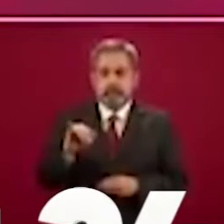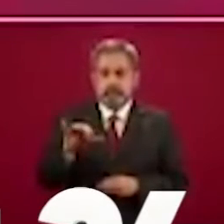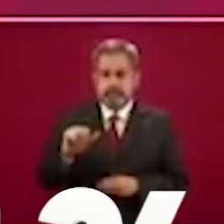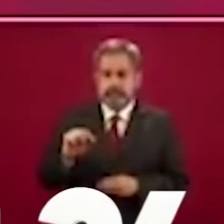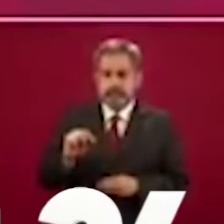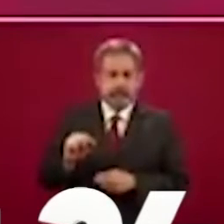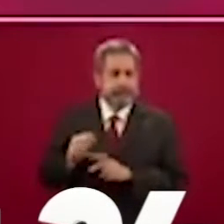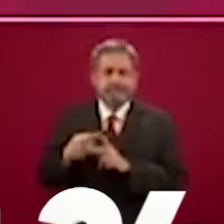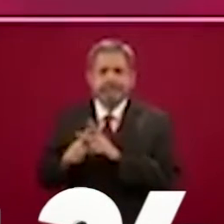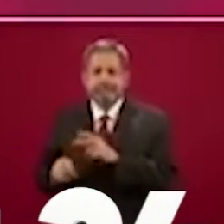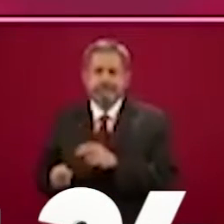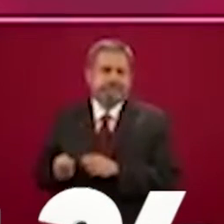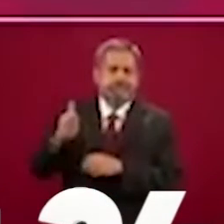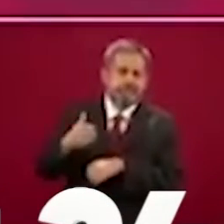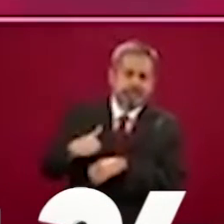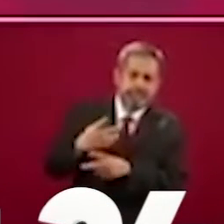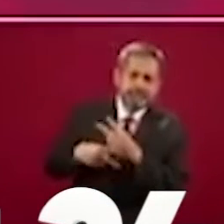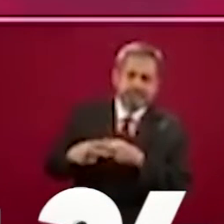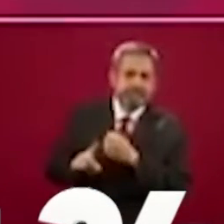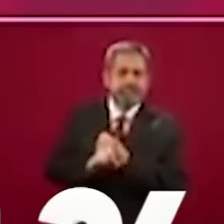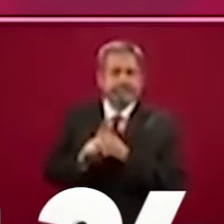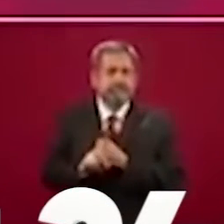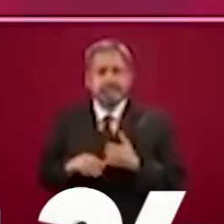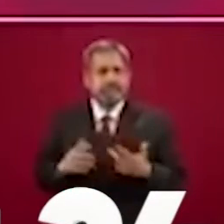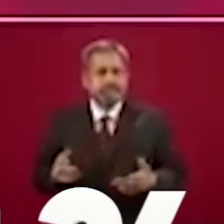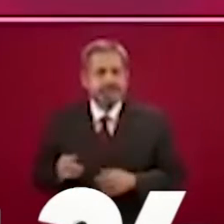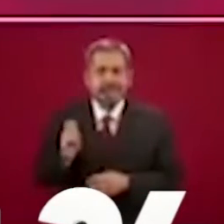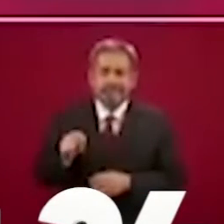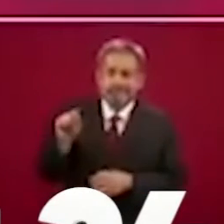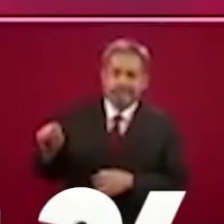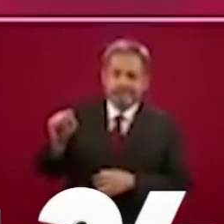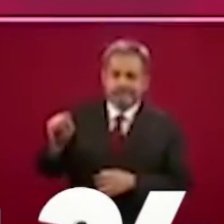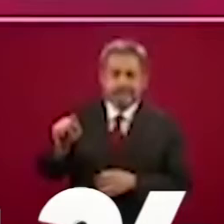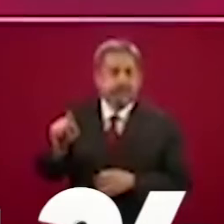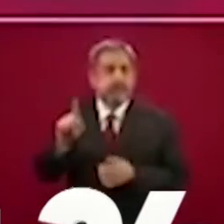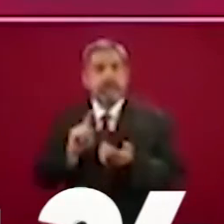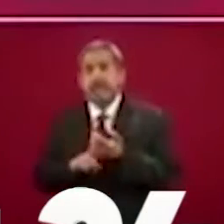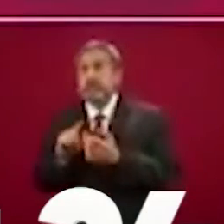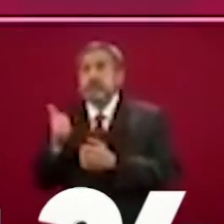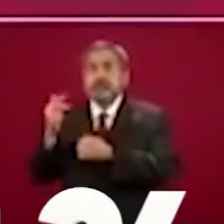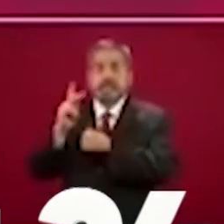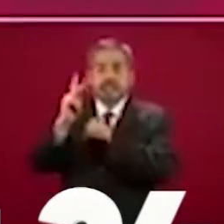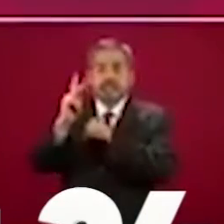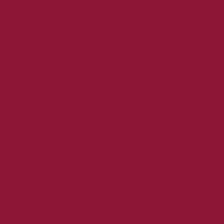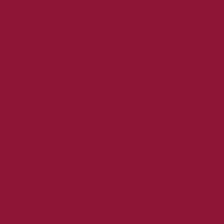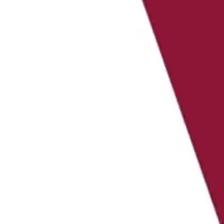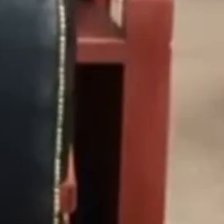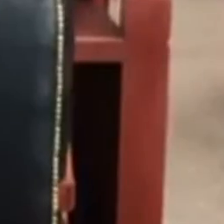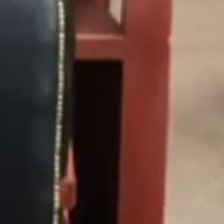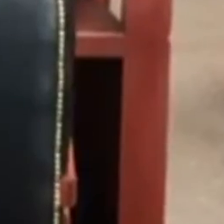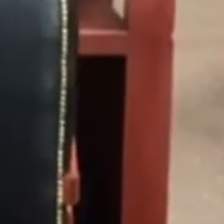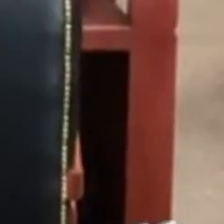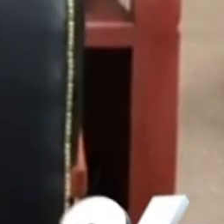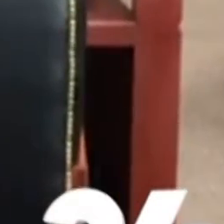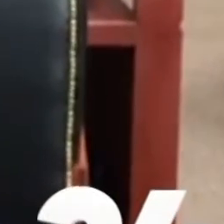paro el día de ayer, y por lo cual, bueno, van a hacer un exhorto a las autoridades para que se actúe en consecuencia. Tenemos